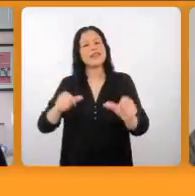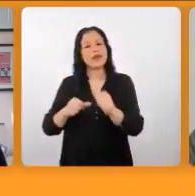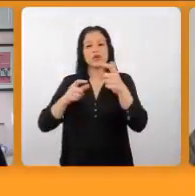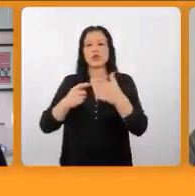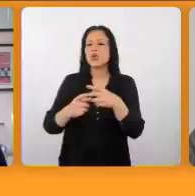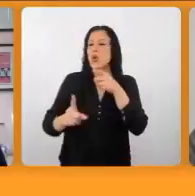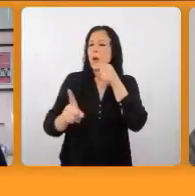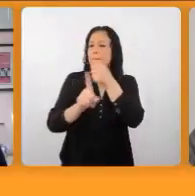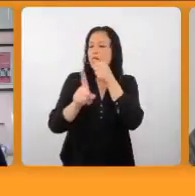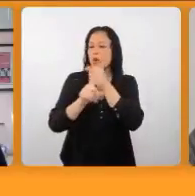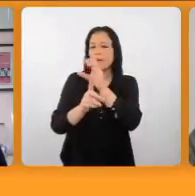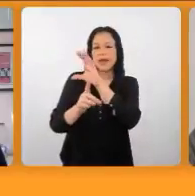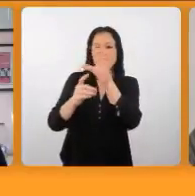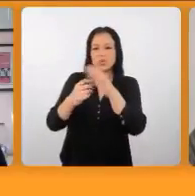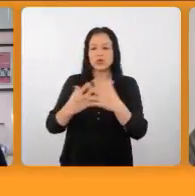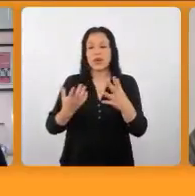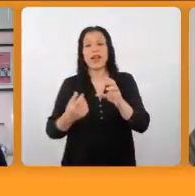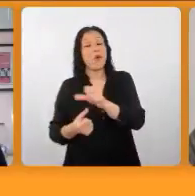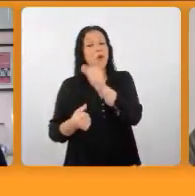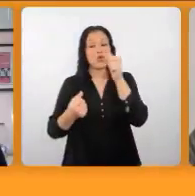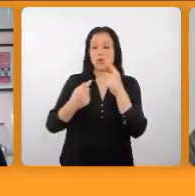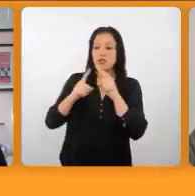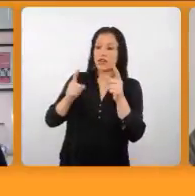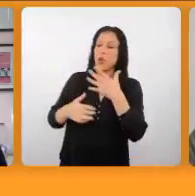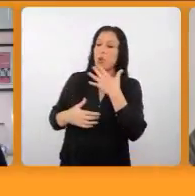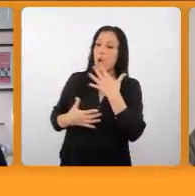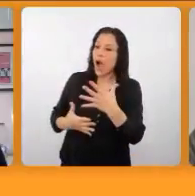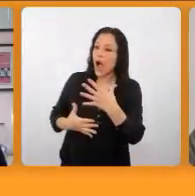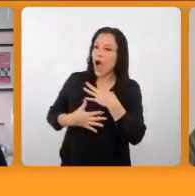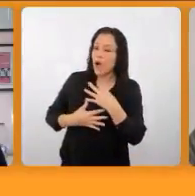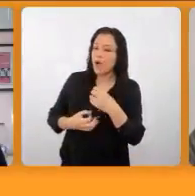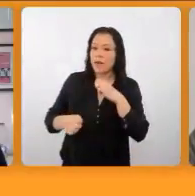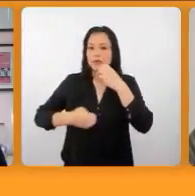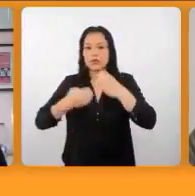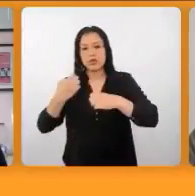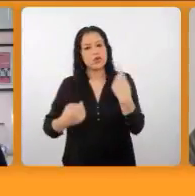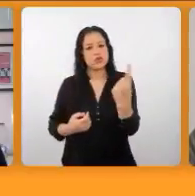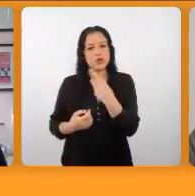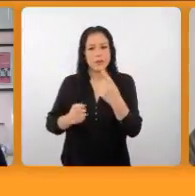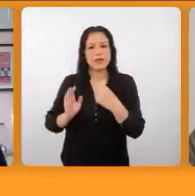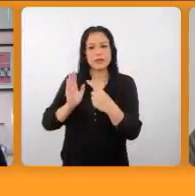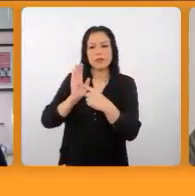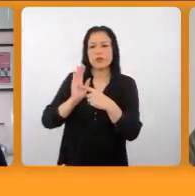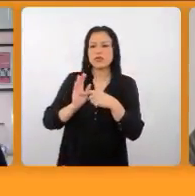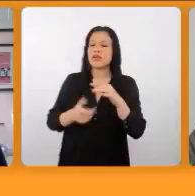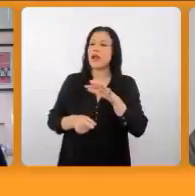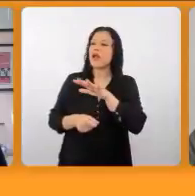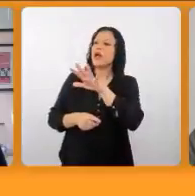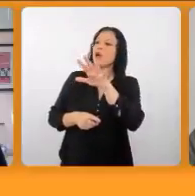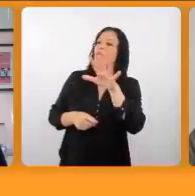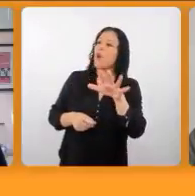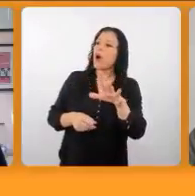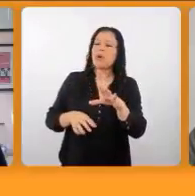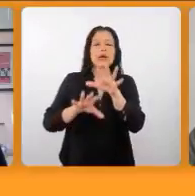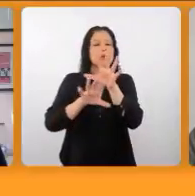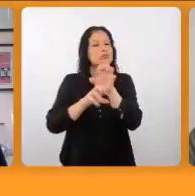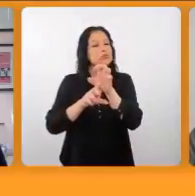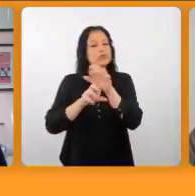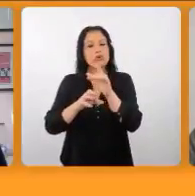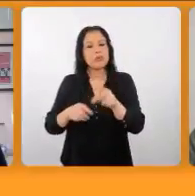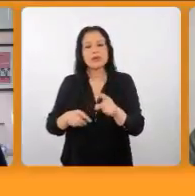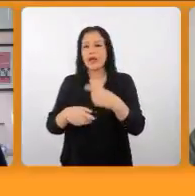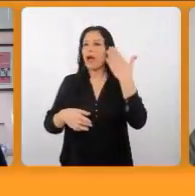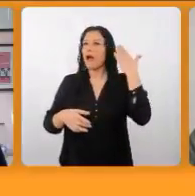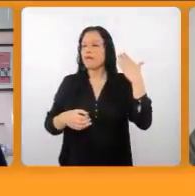ver un poco, como se dice, el lado B de Perú, no solamente mostrar el destino o las opciones tradicionales que